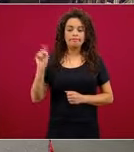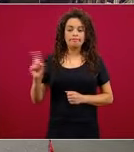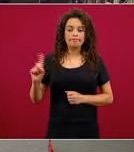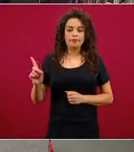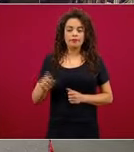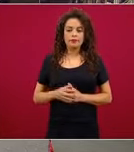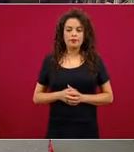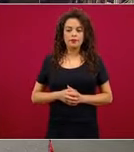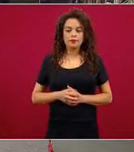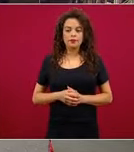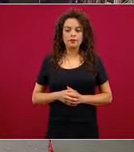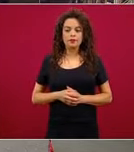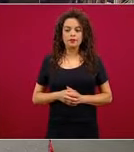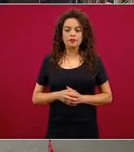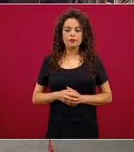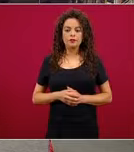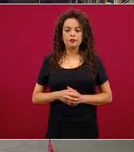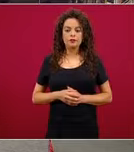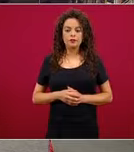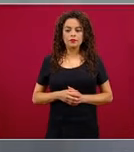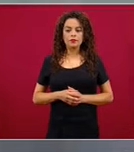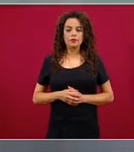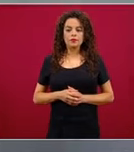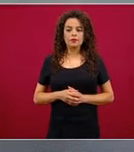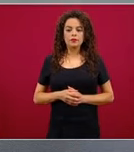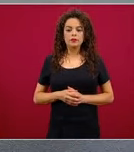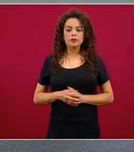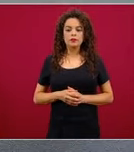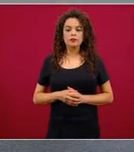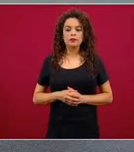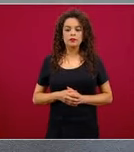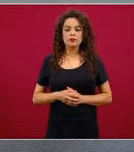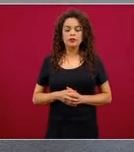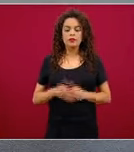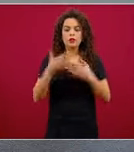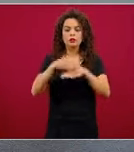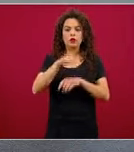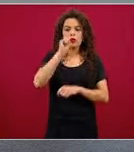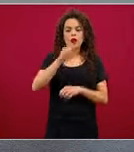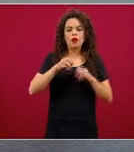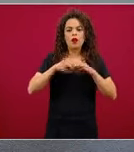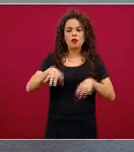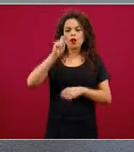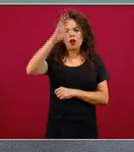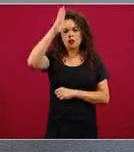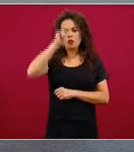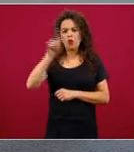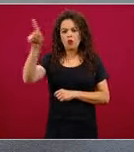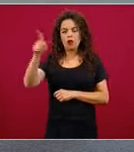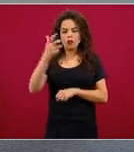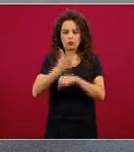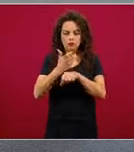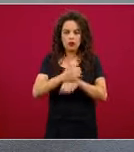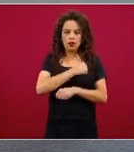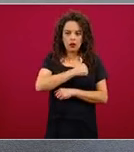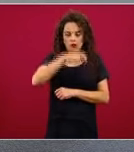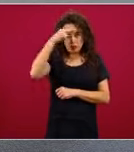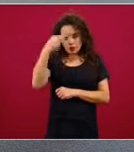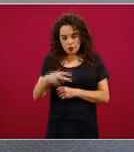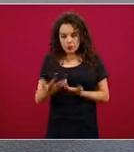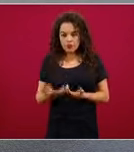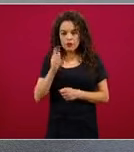Mencionan muchas acciones sobre el anuncio de cooperación entre México y Estados Unidos y Canadá. Mencionan como muchas acciones enfocadas a